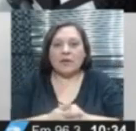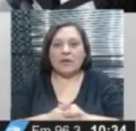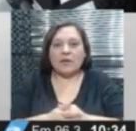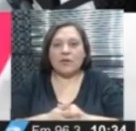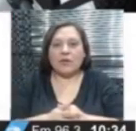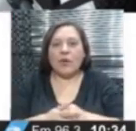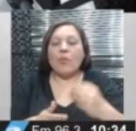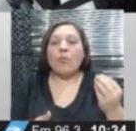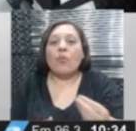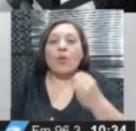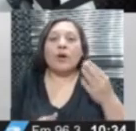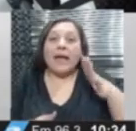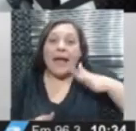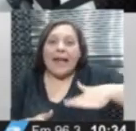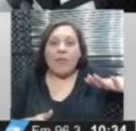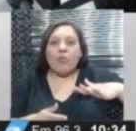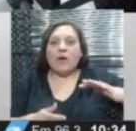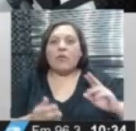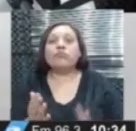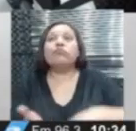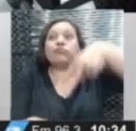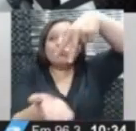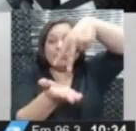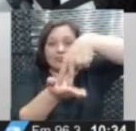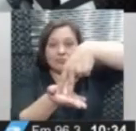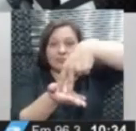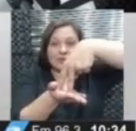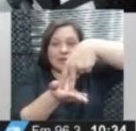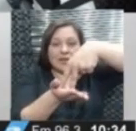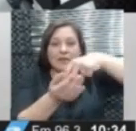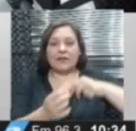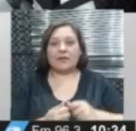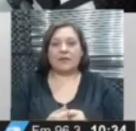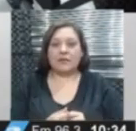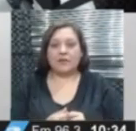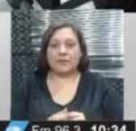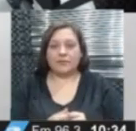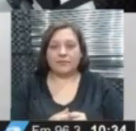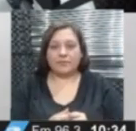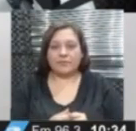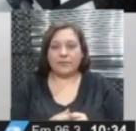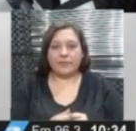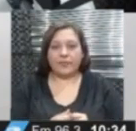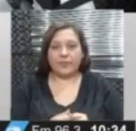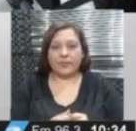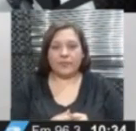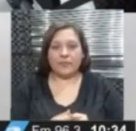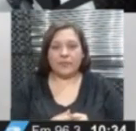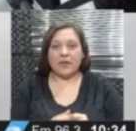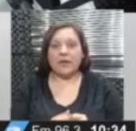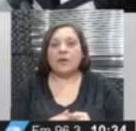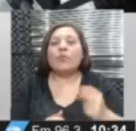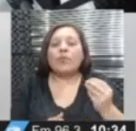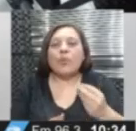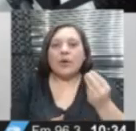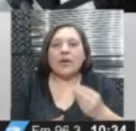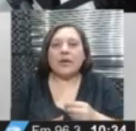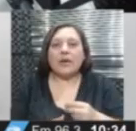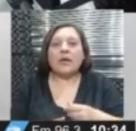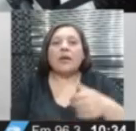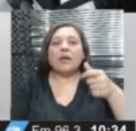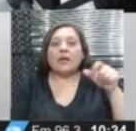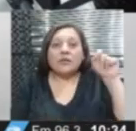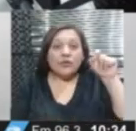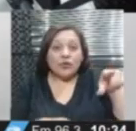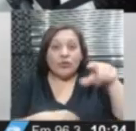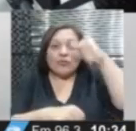otro el sistema porque el el candidato que hoy está preso es pana está preso por pana africanista porque las ideas del